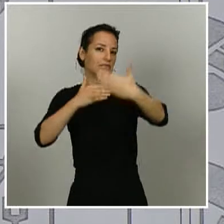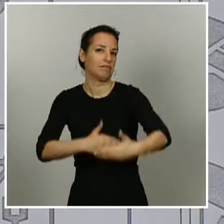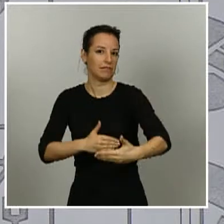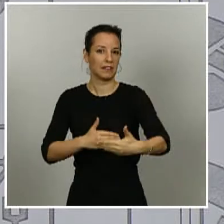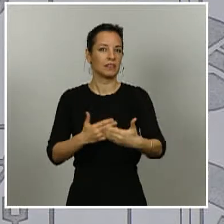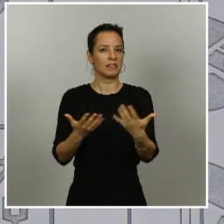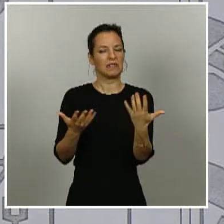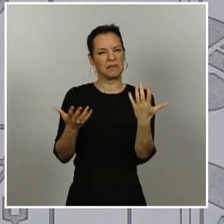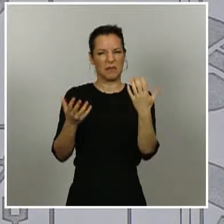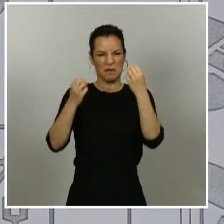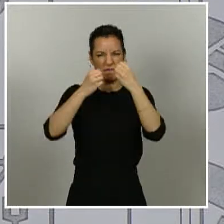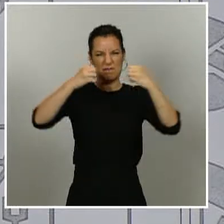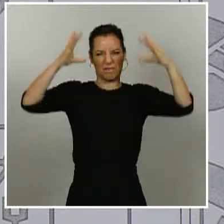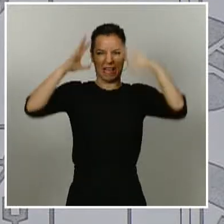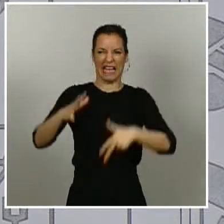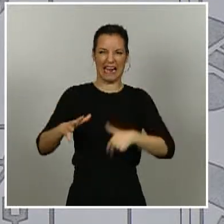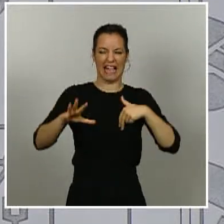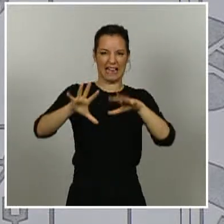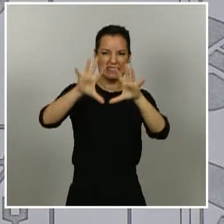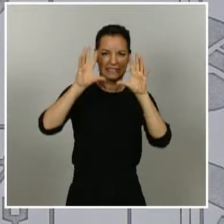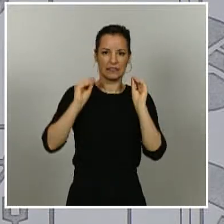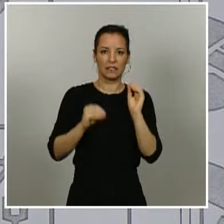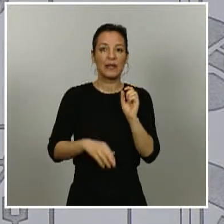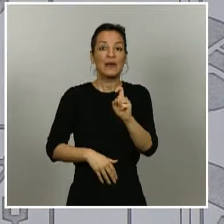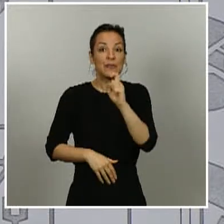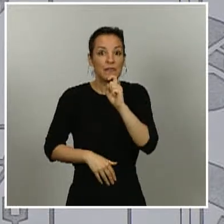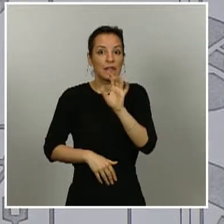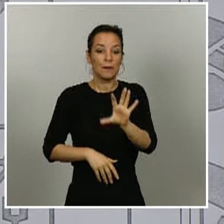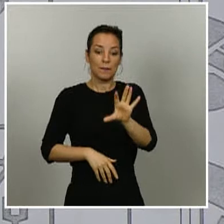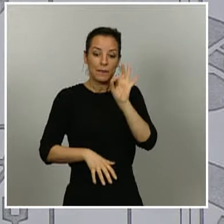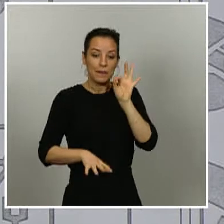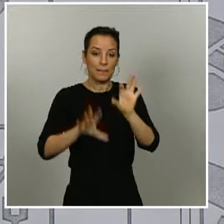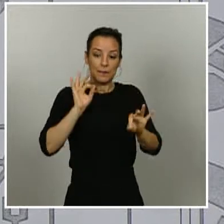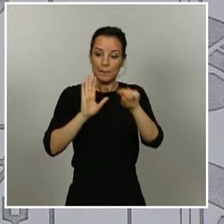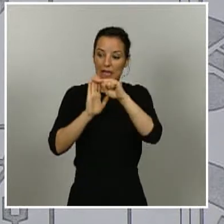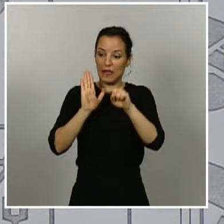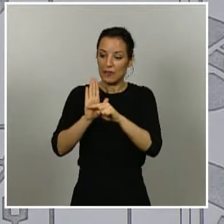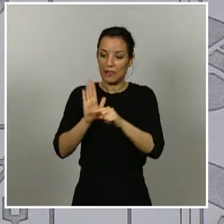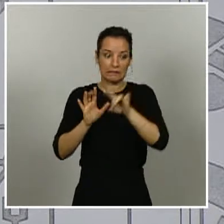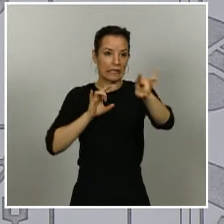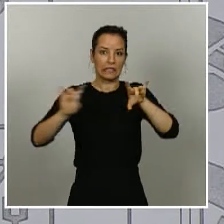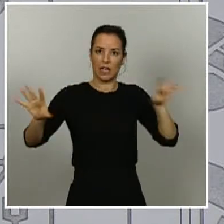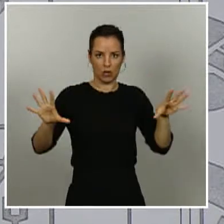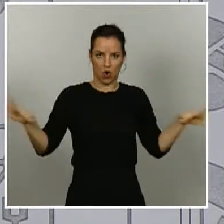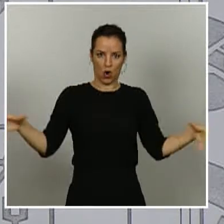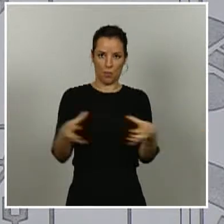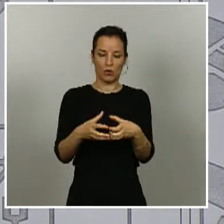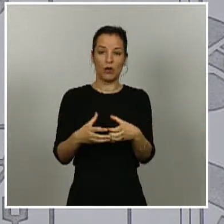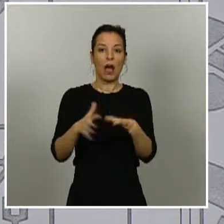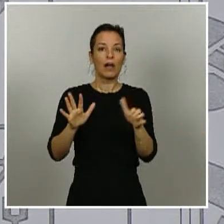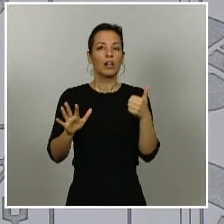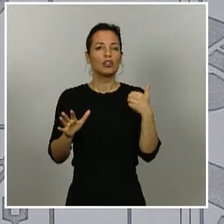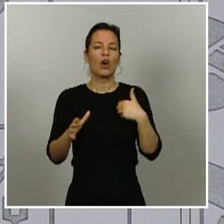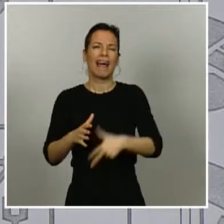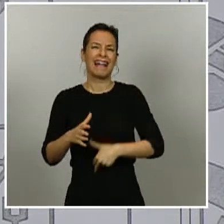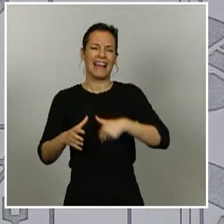dentro del marco general. Es difícil tomar cada una de estas medidas de forma aislada. Y bueno, si bien no soy partidario de cuarentenas generalizadas,